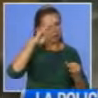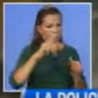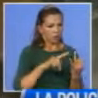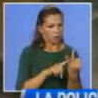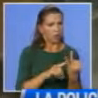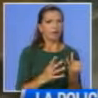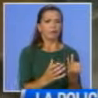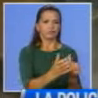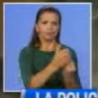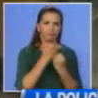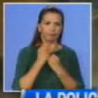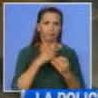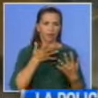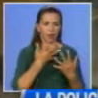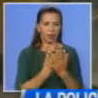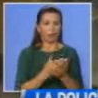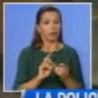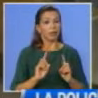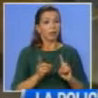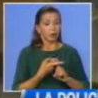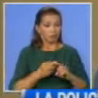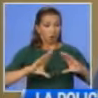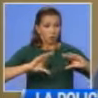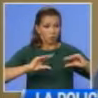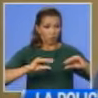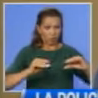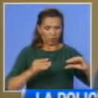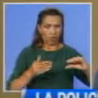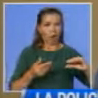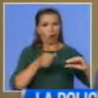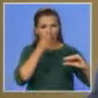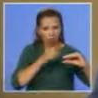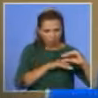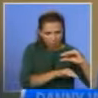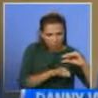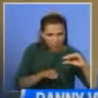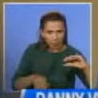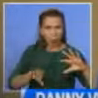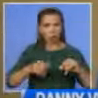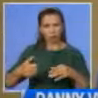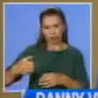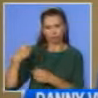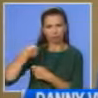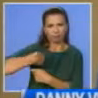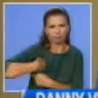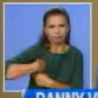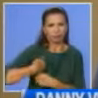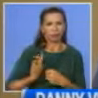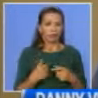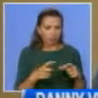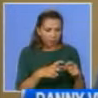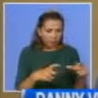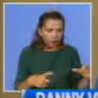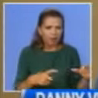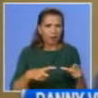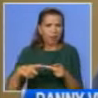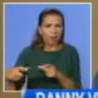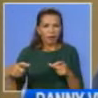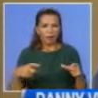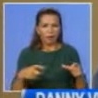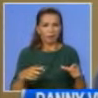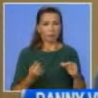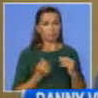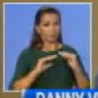alcaloide fue hallado en un maletín y bajo un colchón. Estos paquetes tenían forma rectangular en forma de bloques. Y en la cama